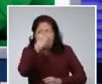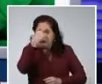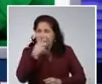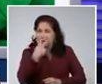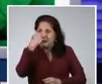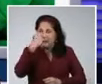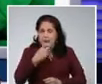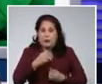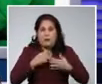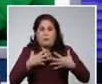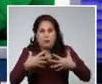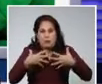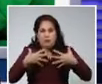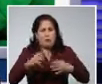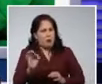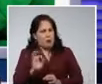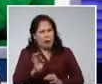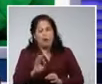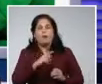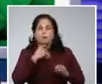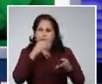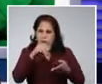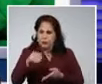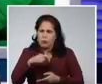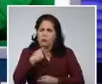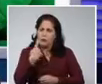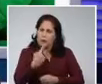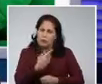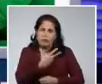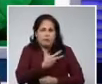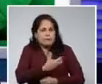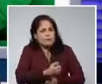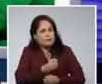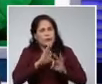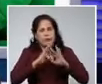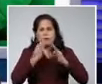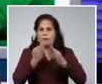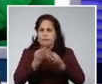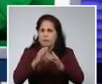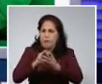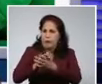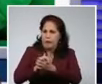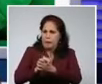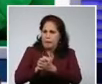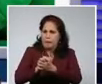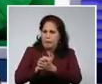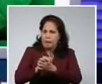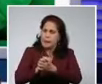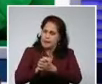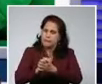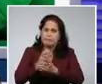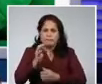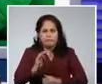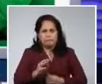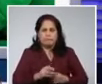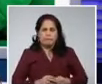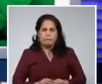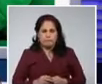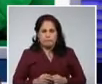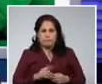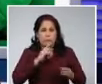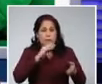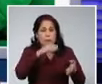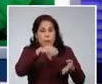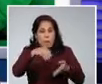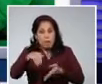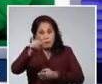reanimación. Reiteramos nuestras condolencias familiares, amistades, y lamentamos mucho el fallecimiento de